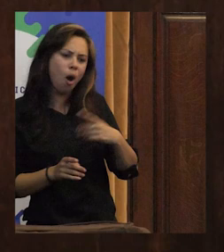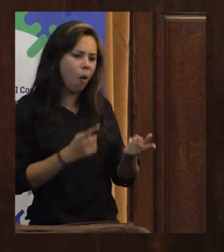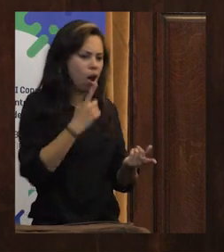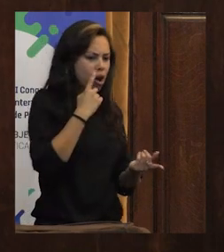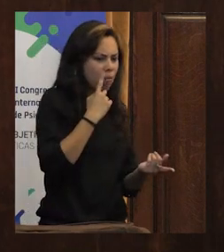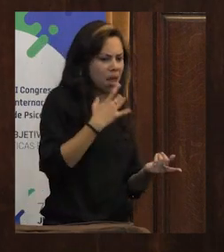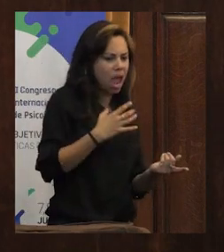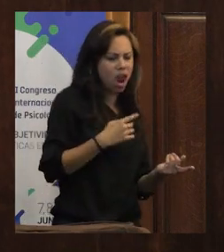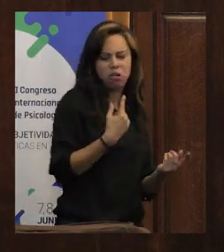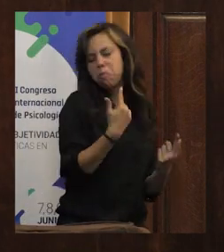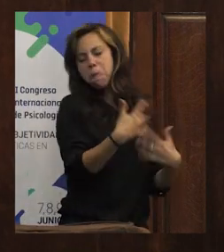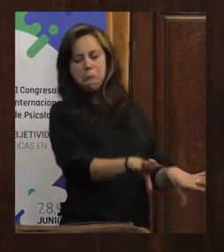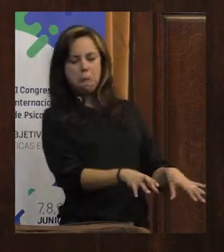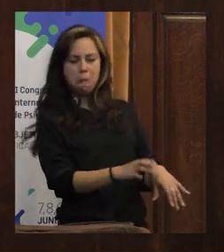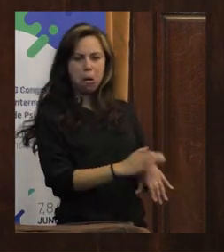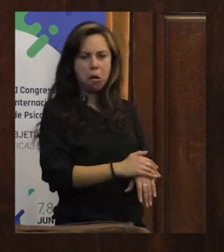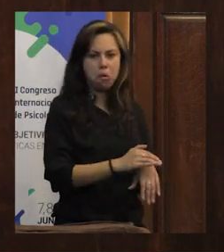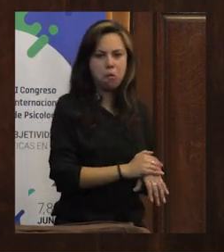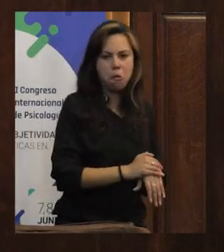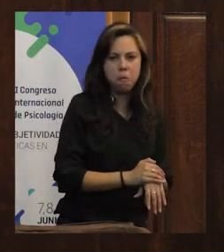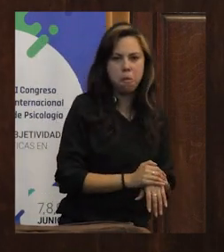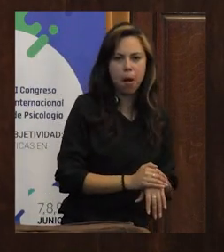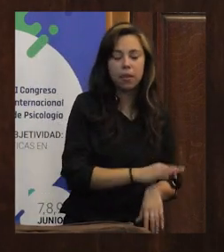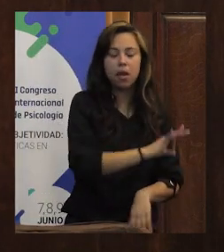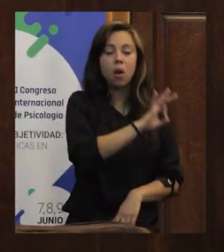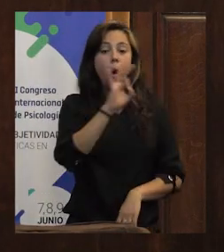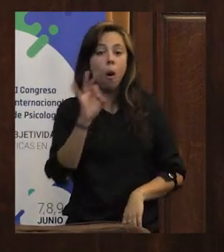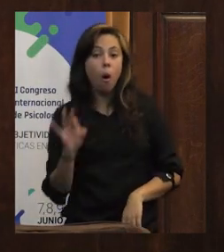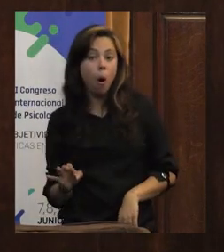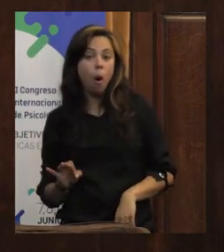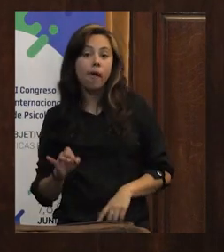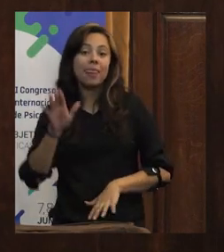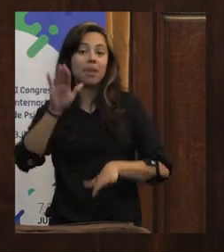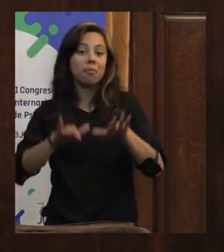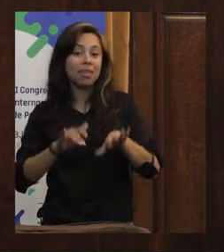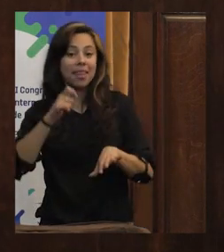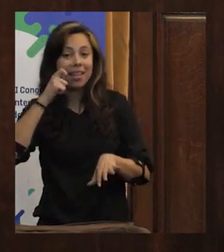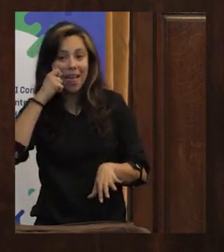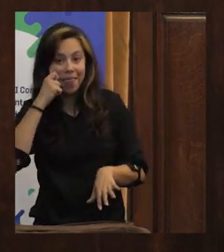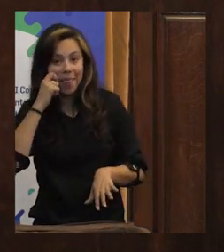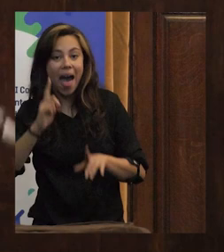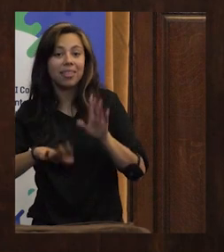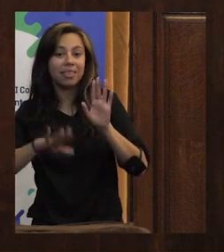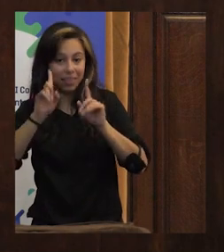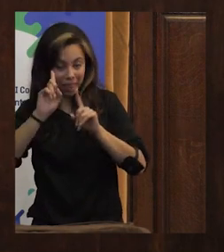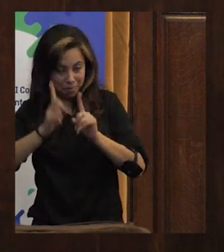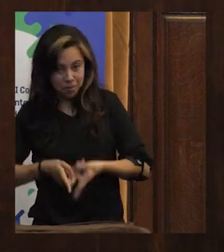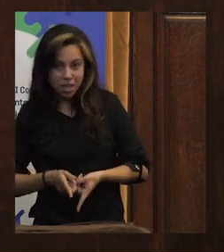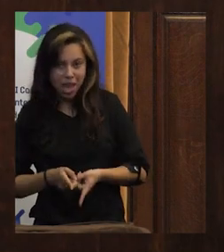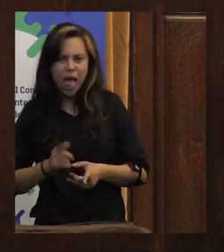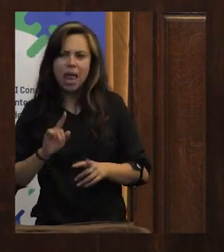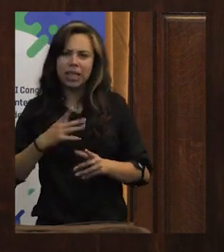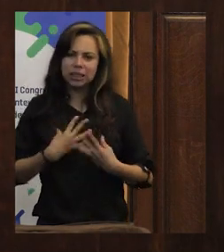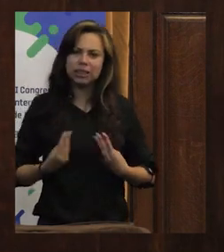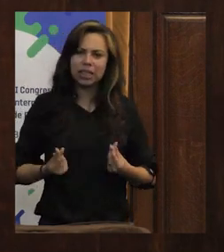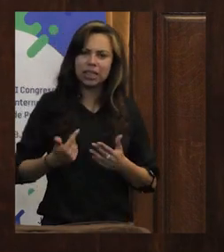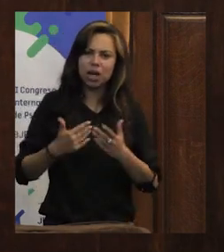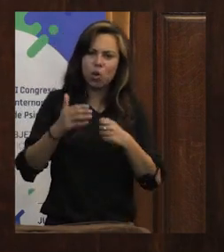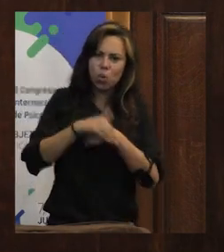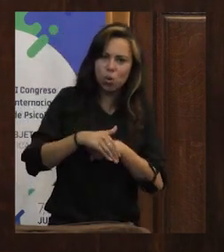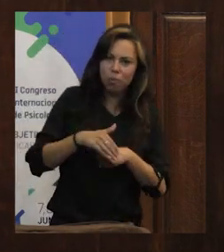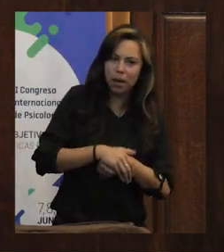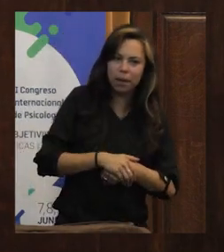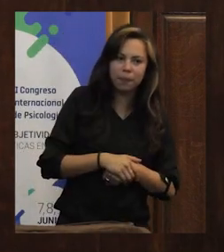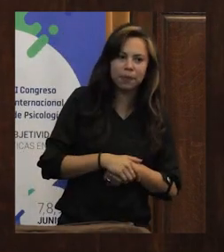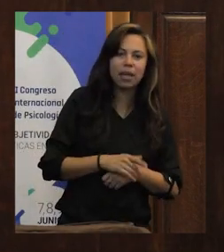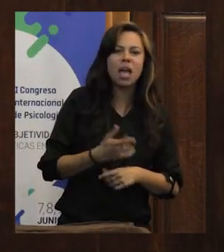Depende do contexto. Quando estava falando de tabaco, que é uma coisa que afeta homens e mulheres, creio